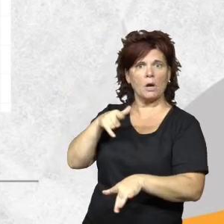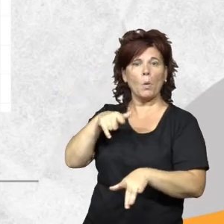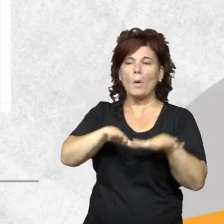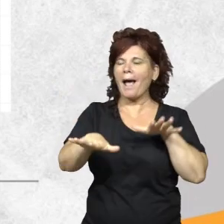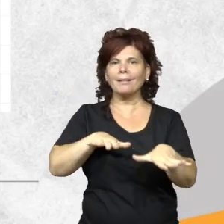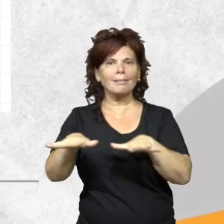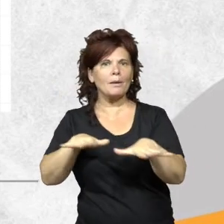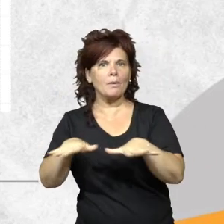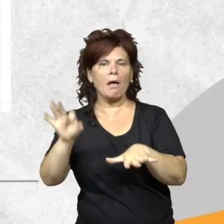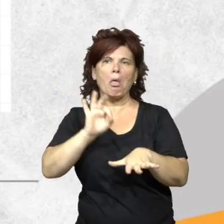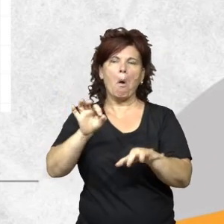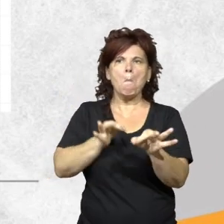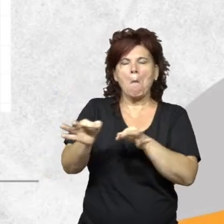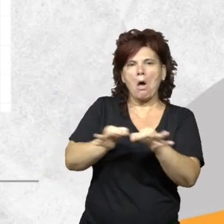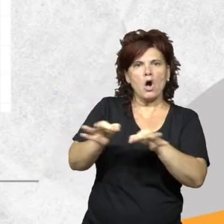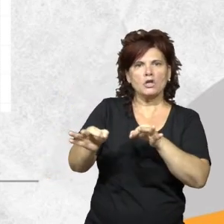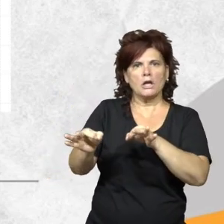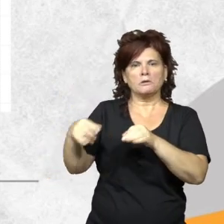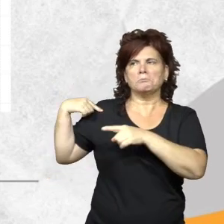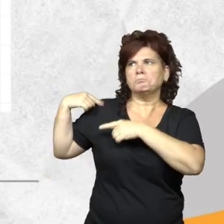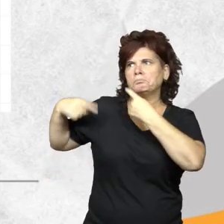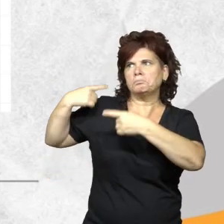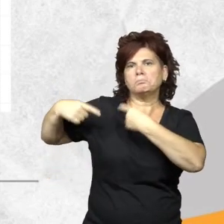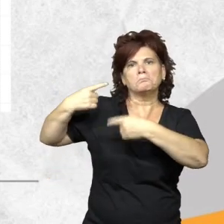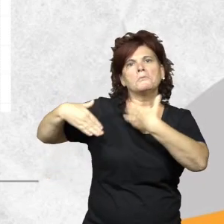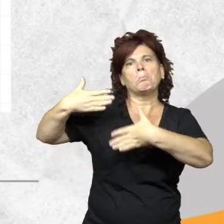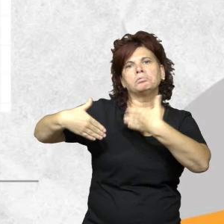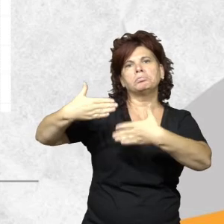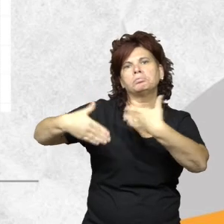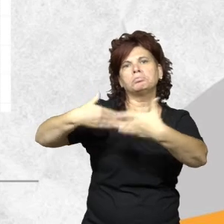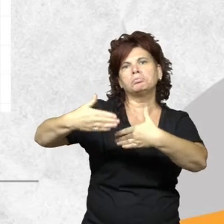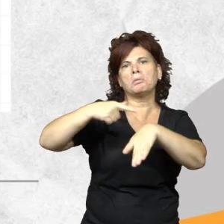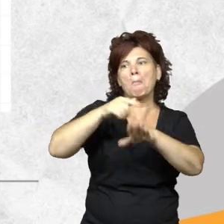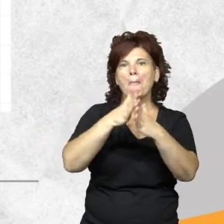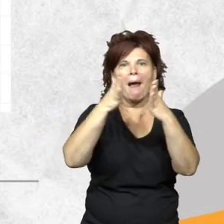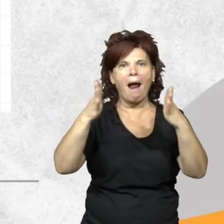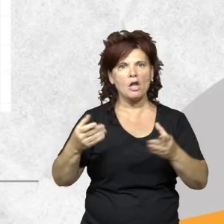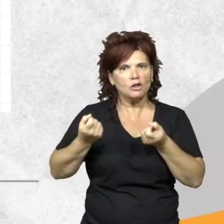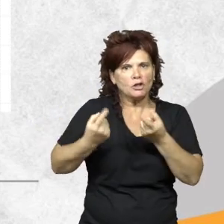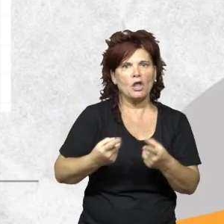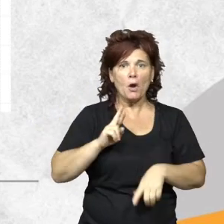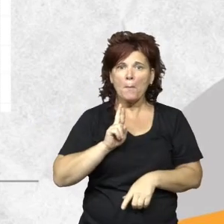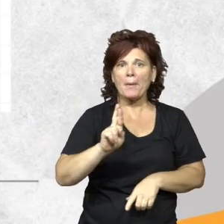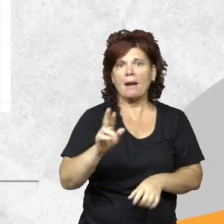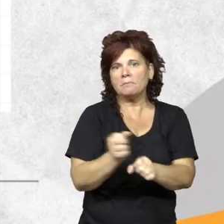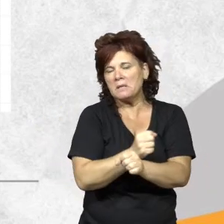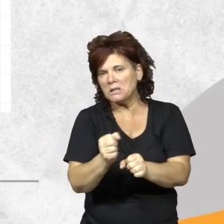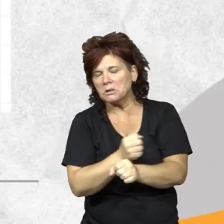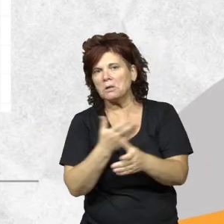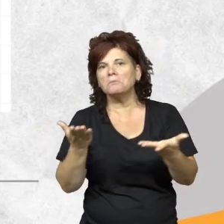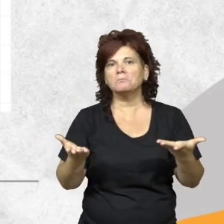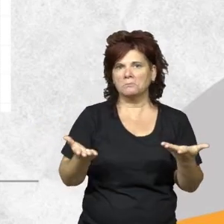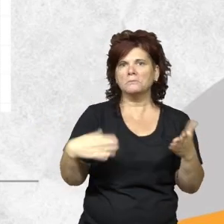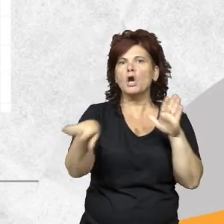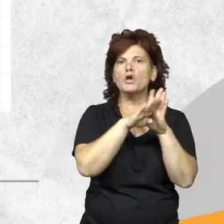obra o proyecto se viene desarrollando y durante el periodo en que se otorgó ese permiso, esa licencia,